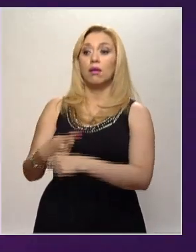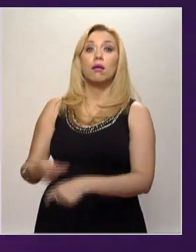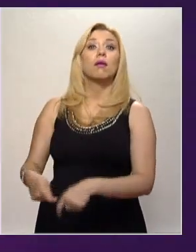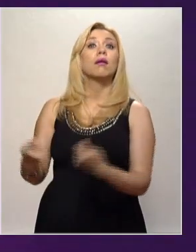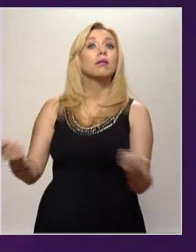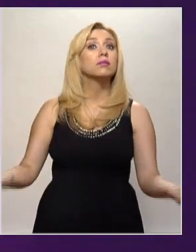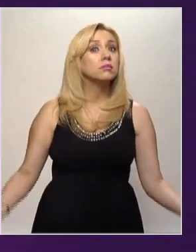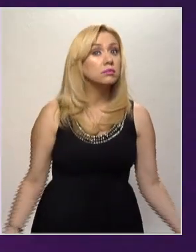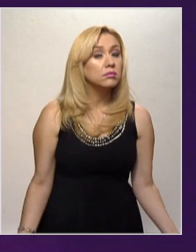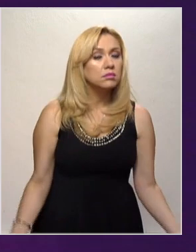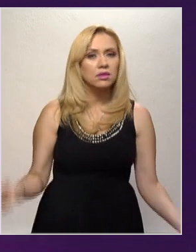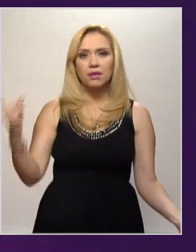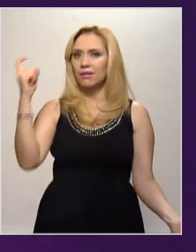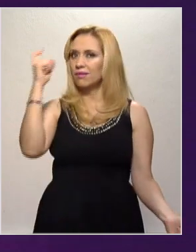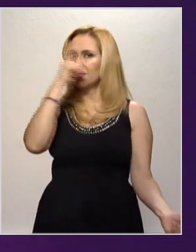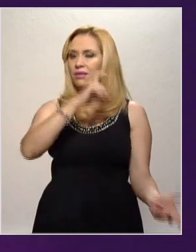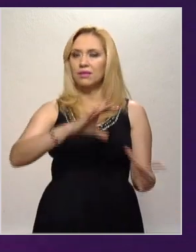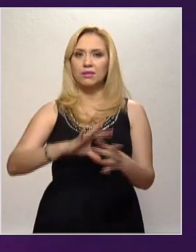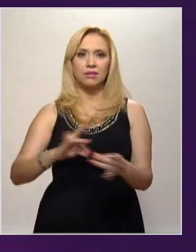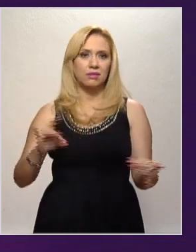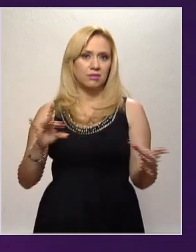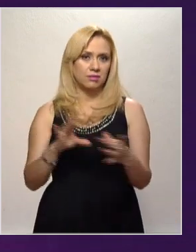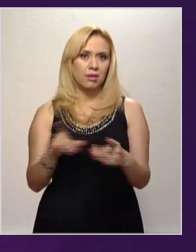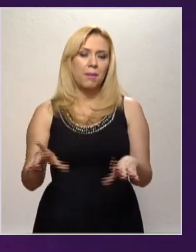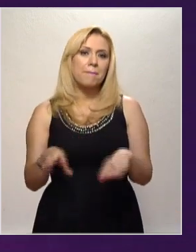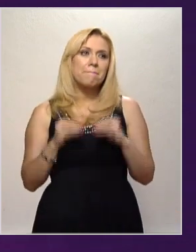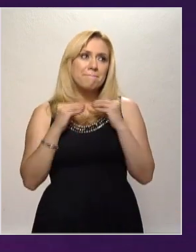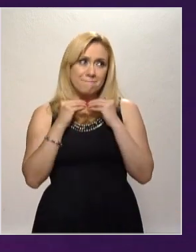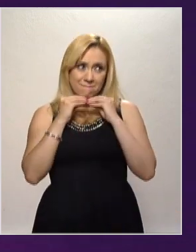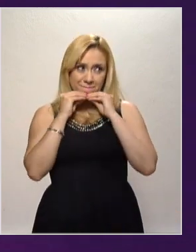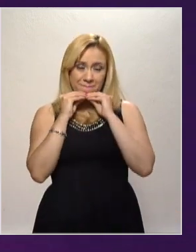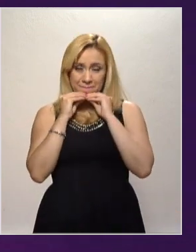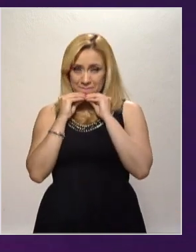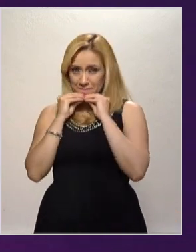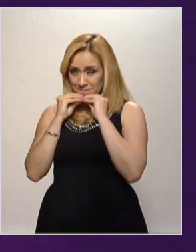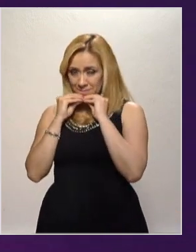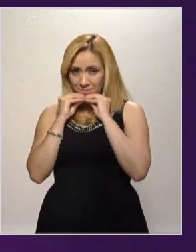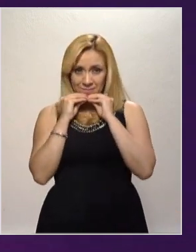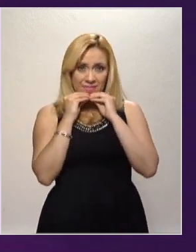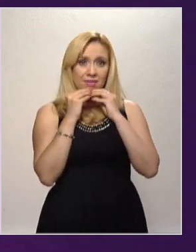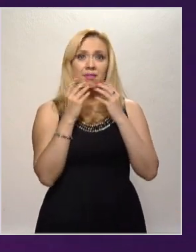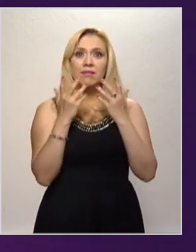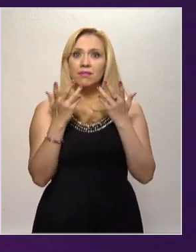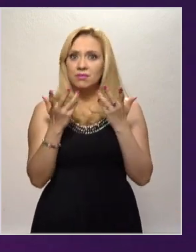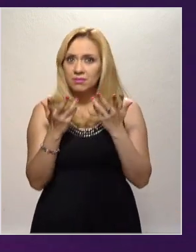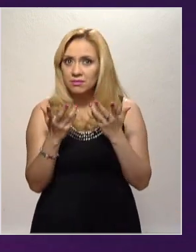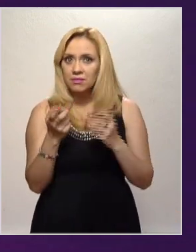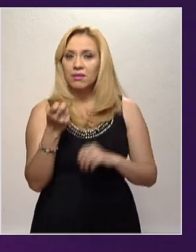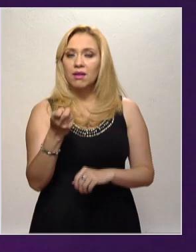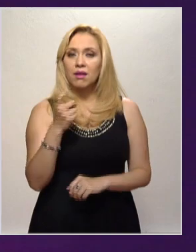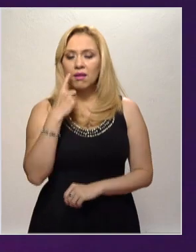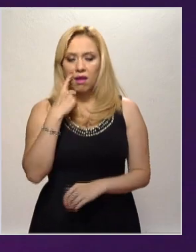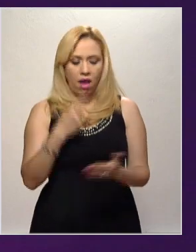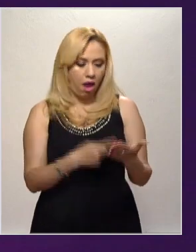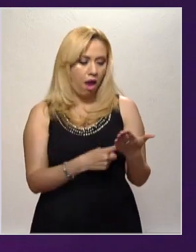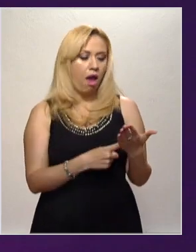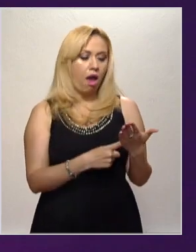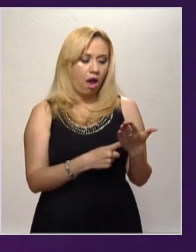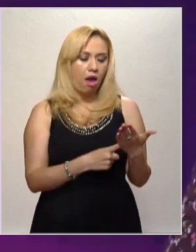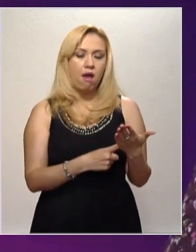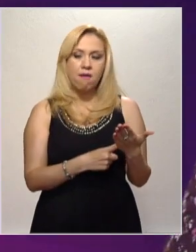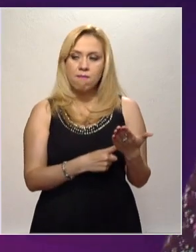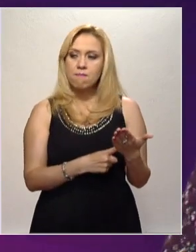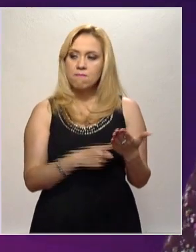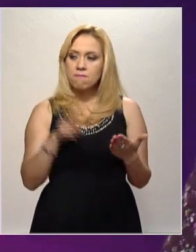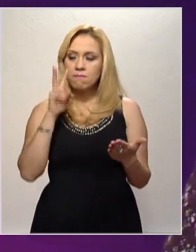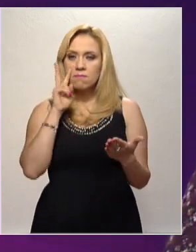sea, es Son difícil niños. hablar, exacto. Entonces, tiene en cuenta todas estas cosas, y otra cosa interesante también de esa ley es que en los antecedentes